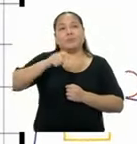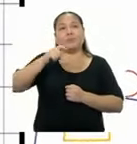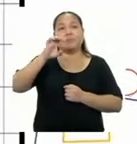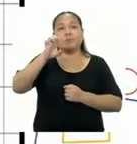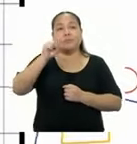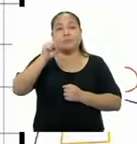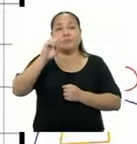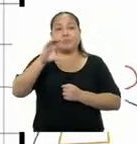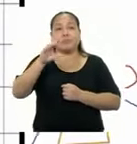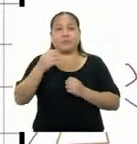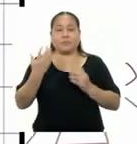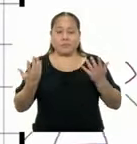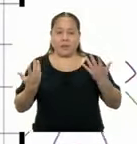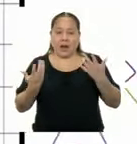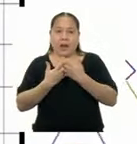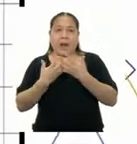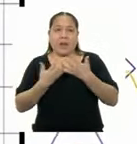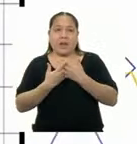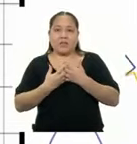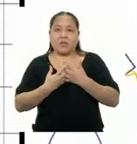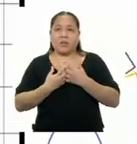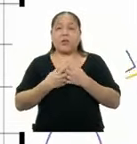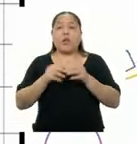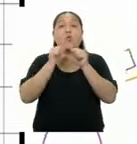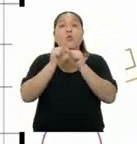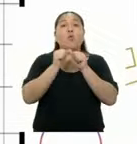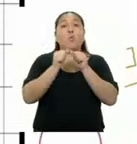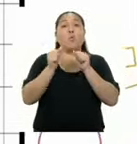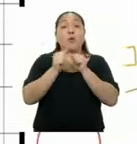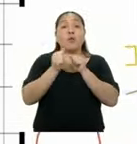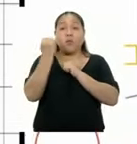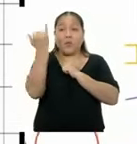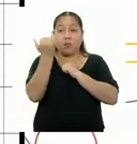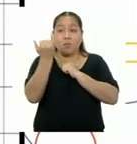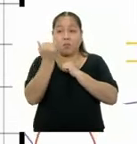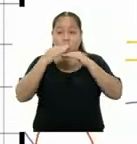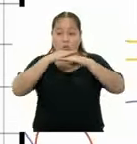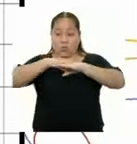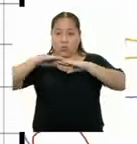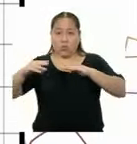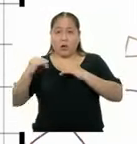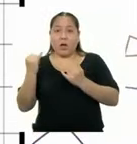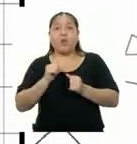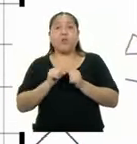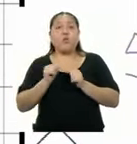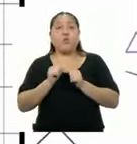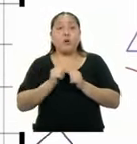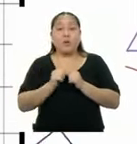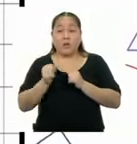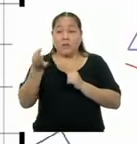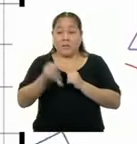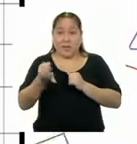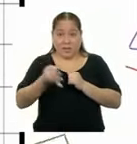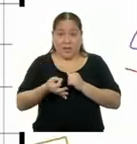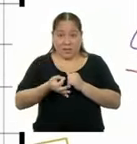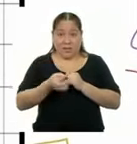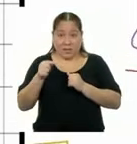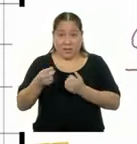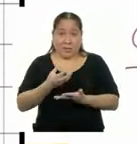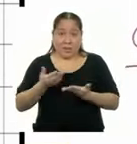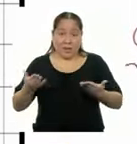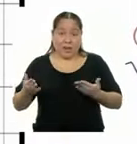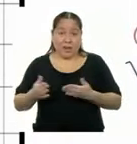la relación que existe entre el valor del dibujo y el valor del objeto en la realidad. Y los datos con los que contamos